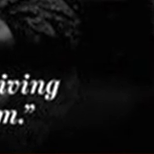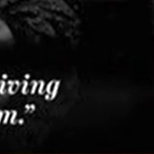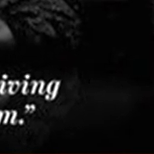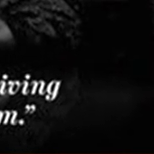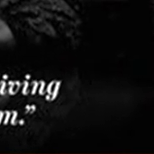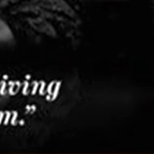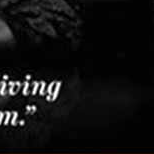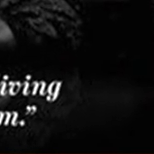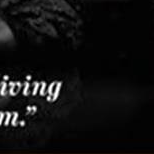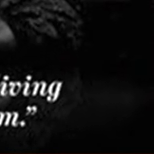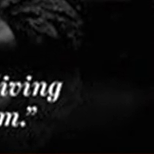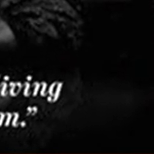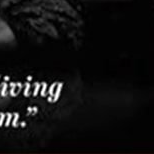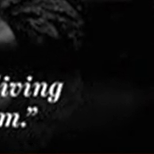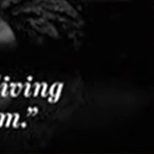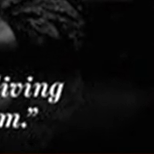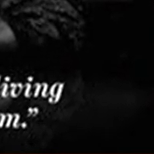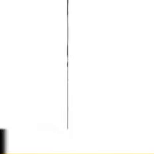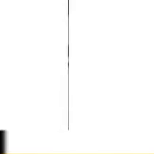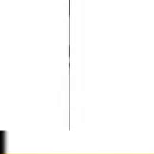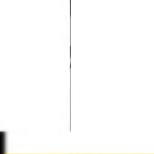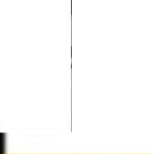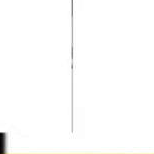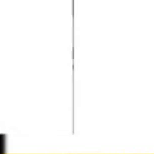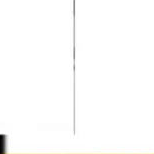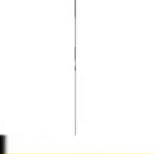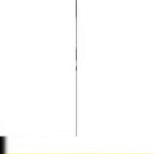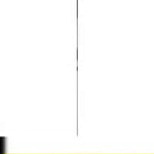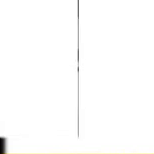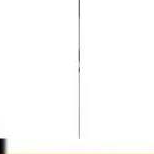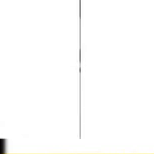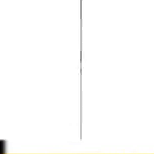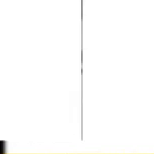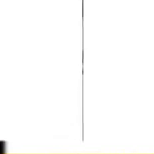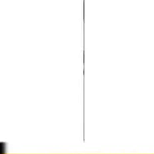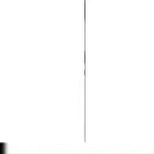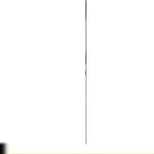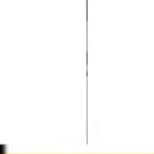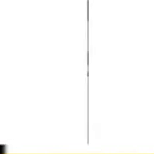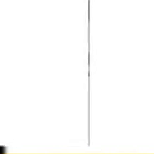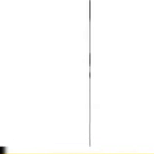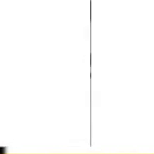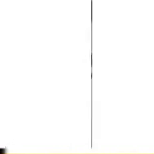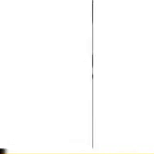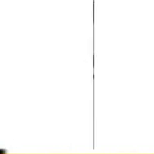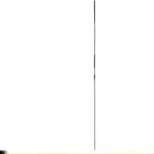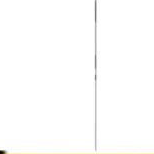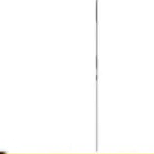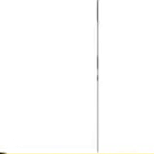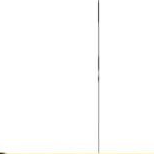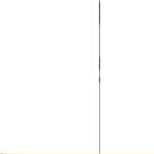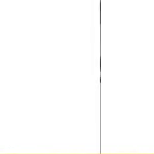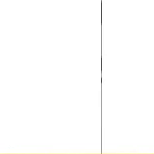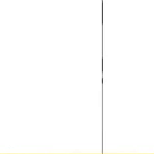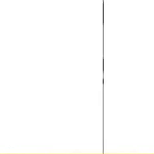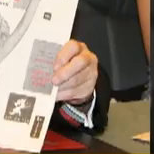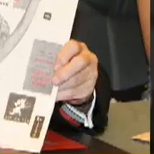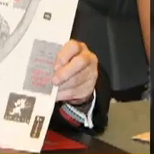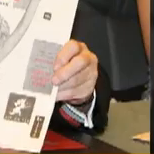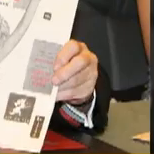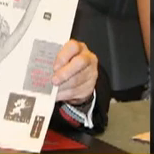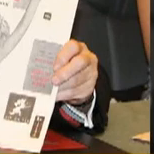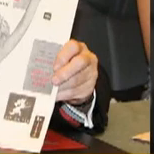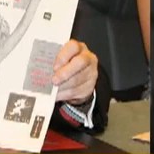¿Yo qué? ¿Qué puedes decir de Playboy? ¿Qué significó Playboy para ti? Pues, en efecto, fue una revista que yo creo que no hay